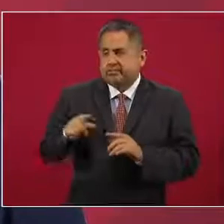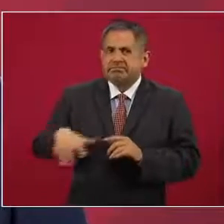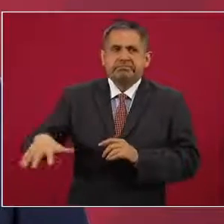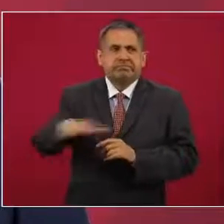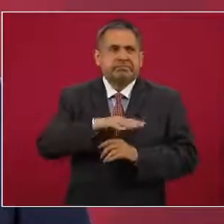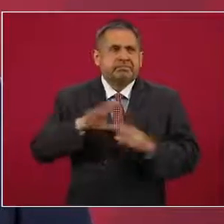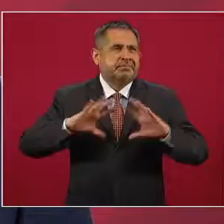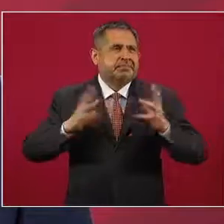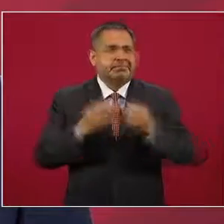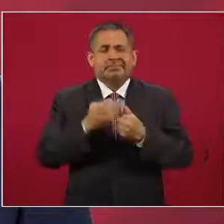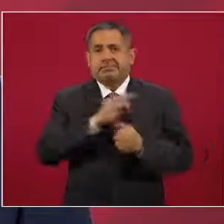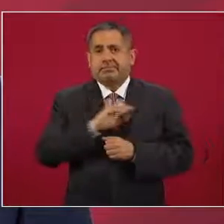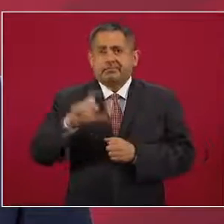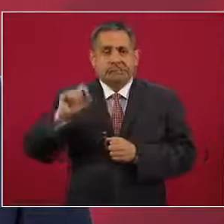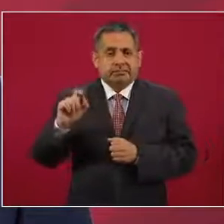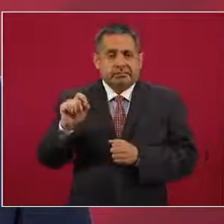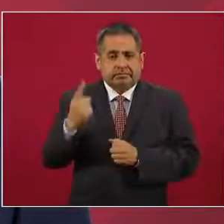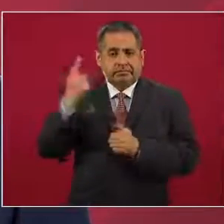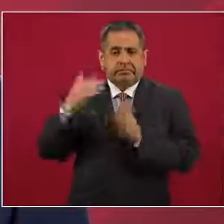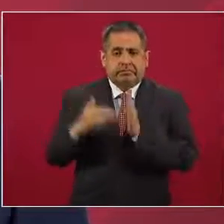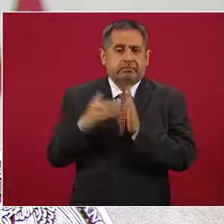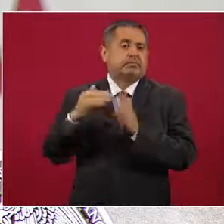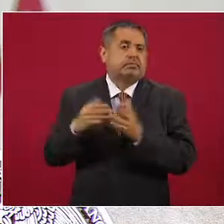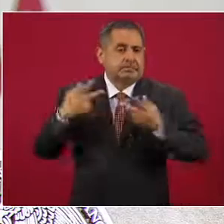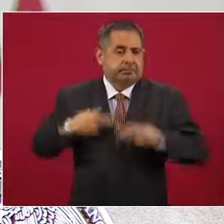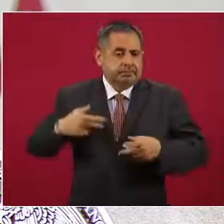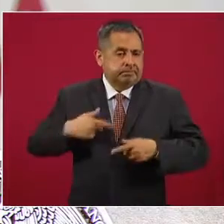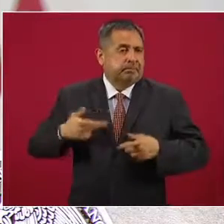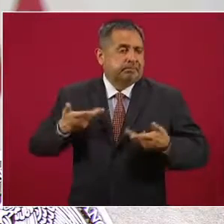21 millones de beneficiarios.